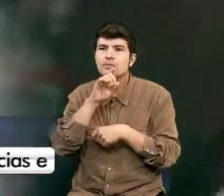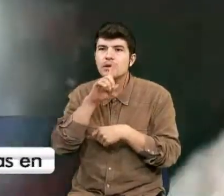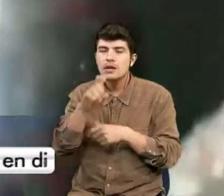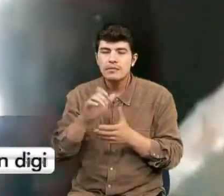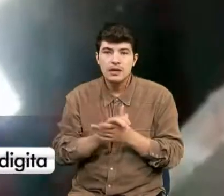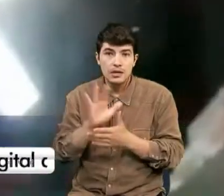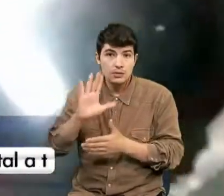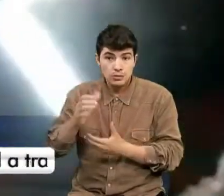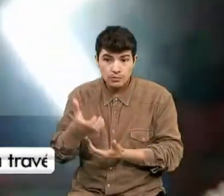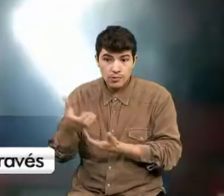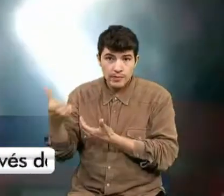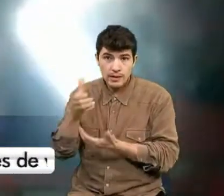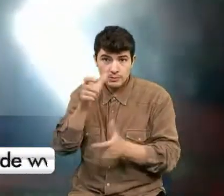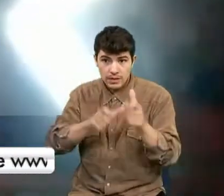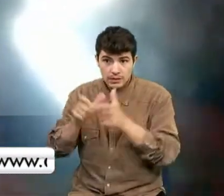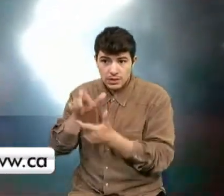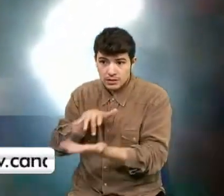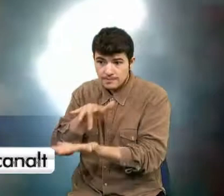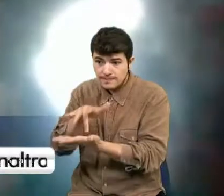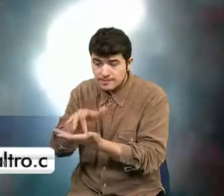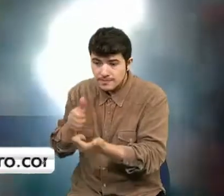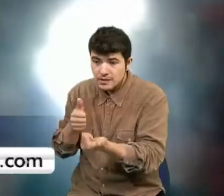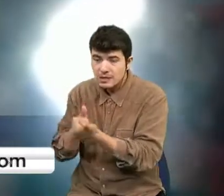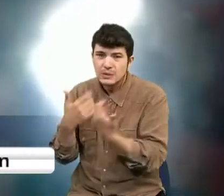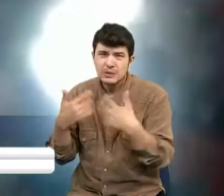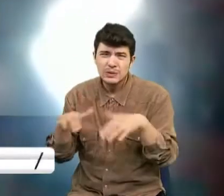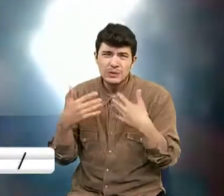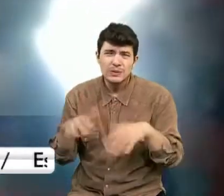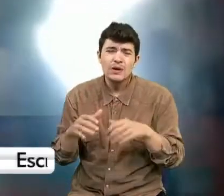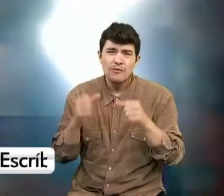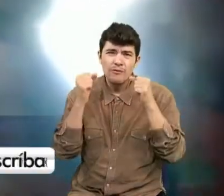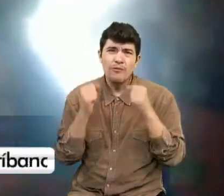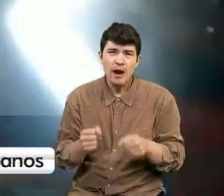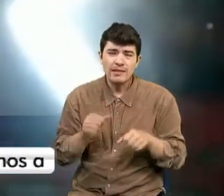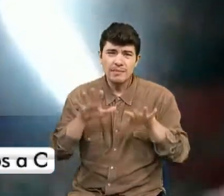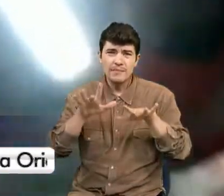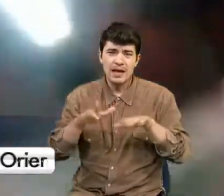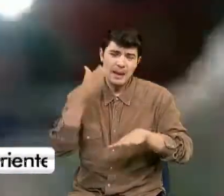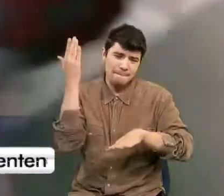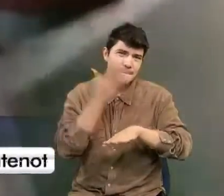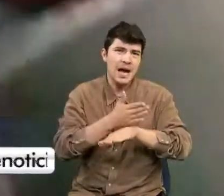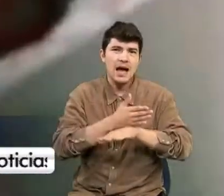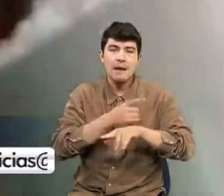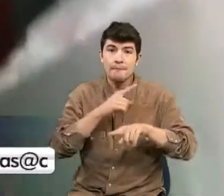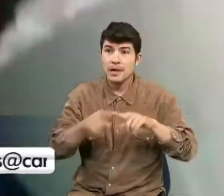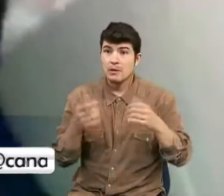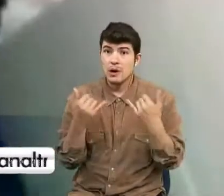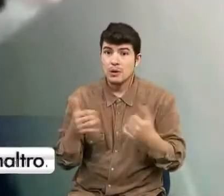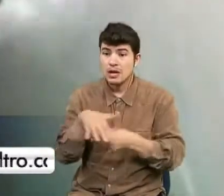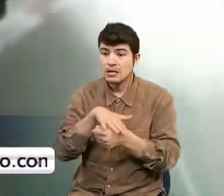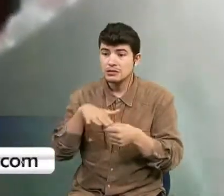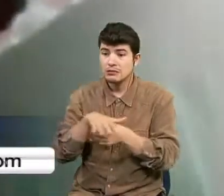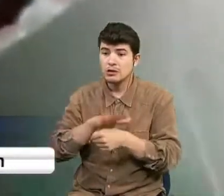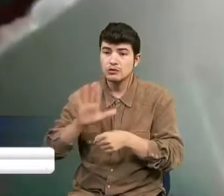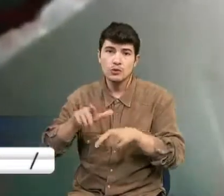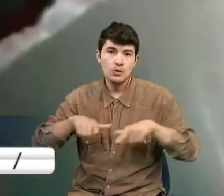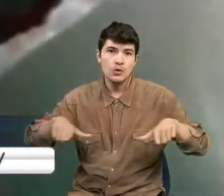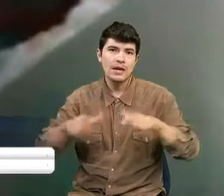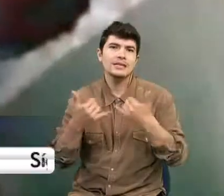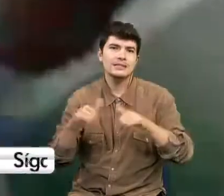los bomberos que asistieron en su rescate, tienen fuertes heridas en sus piernas y a esta hora la situación en el lugar está